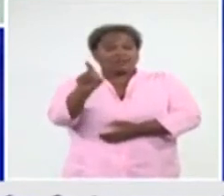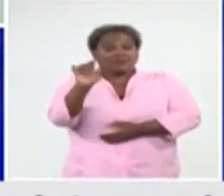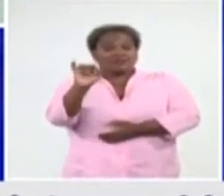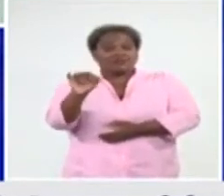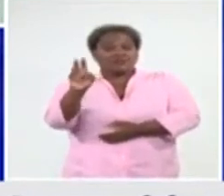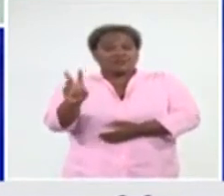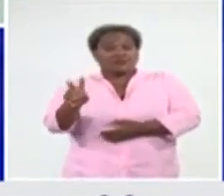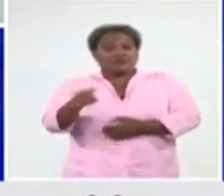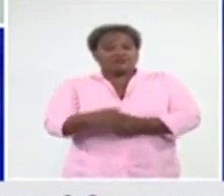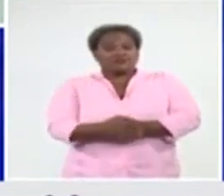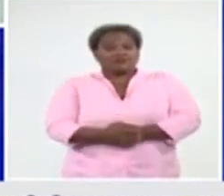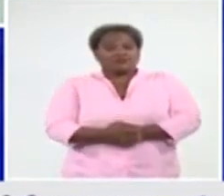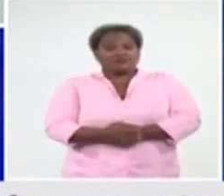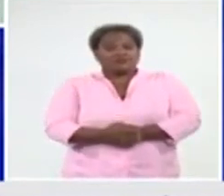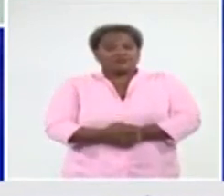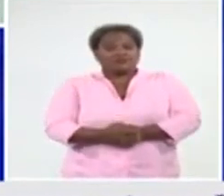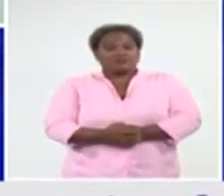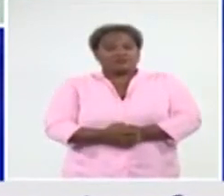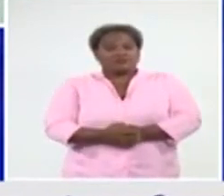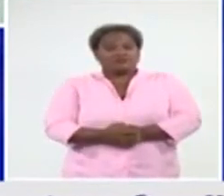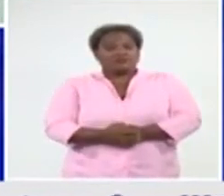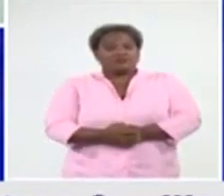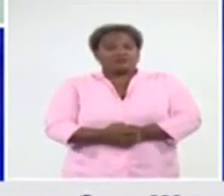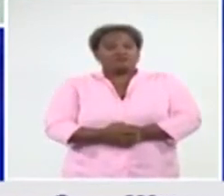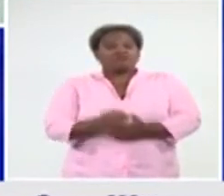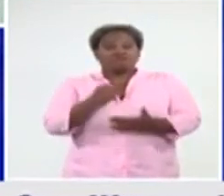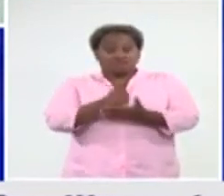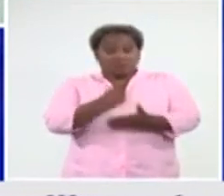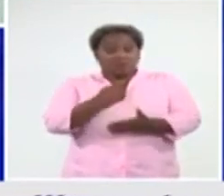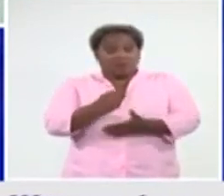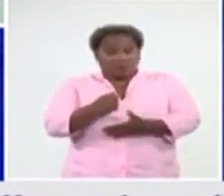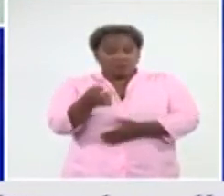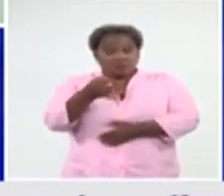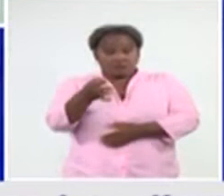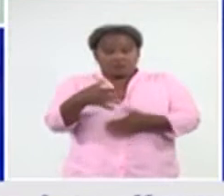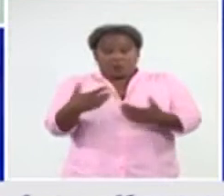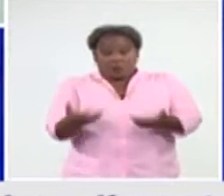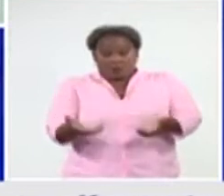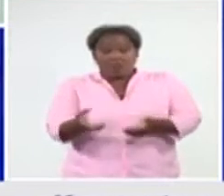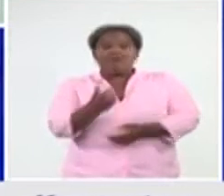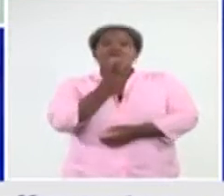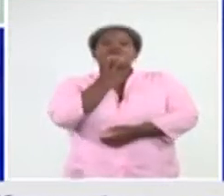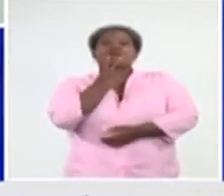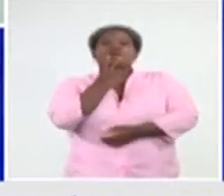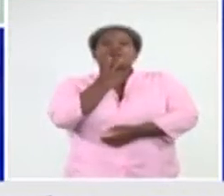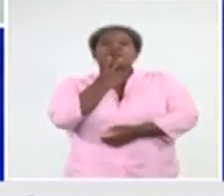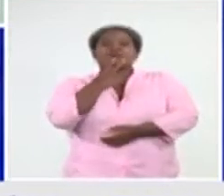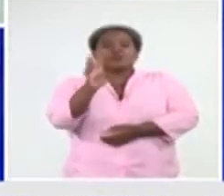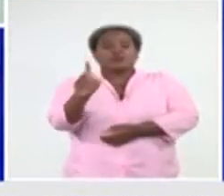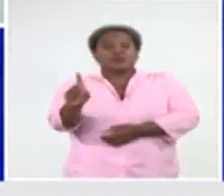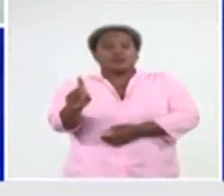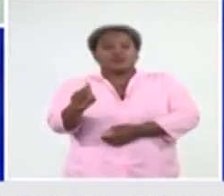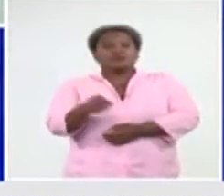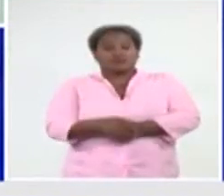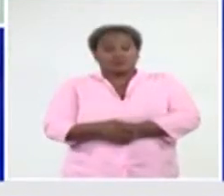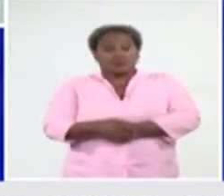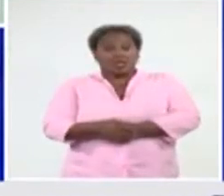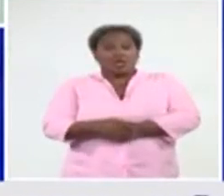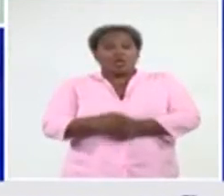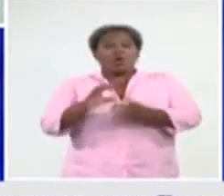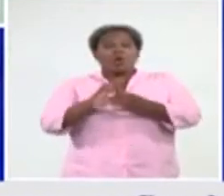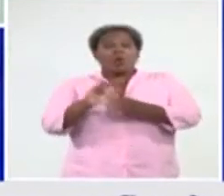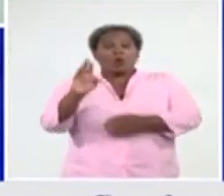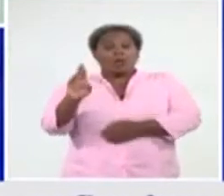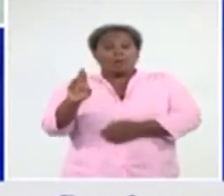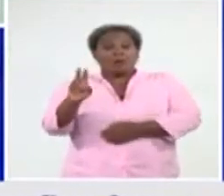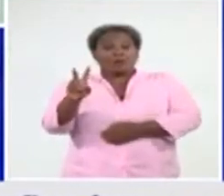162. No obstante, se diagnostican también casos en Vertientes 41, Guaymaro 24,